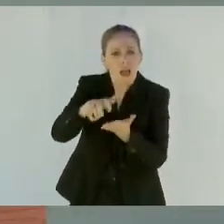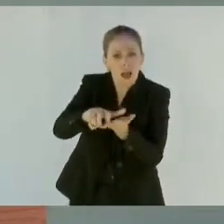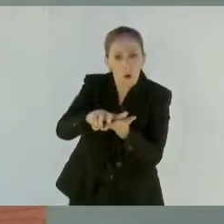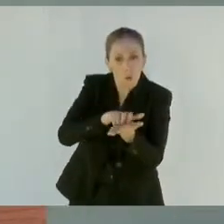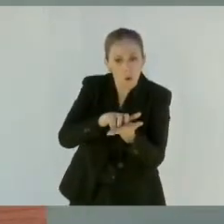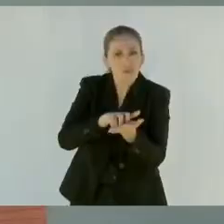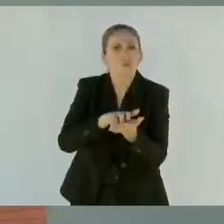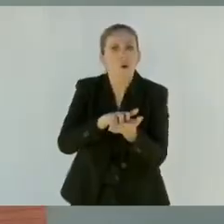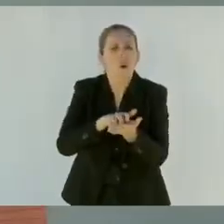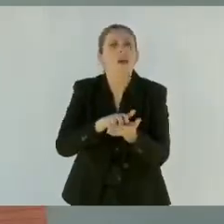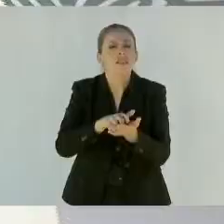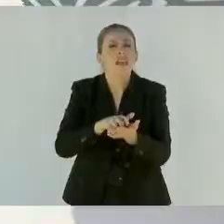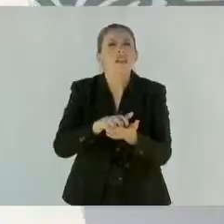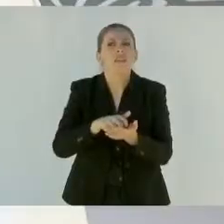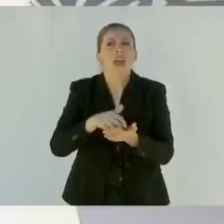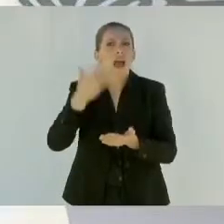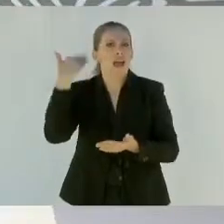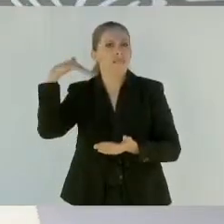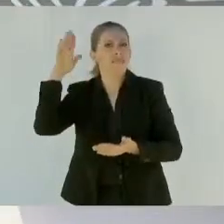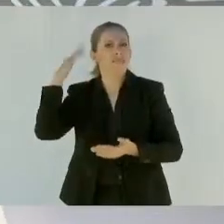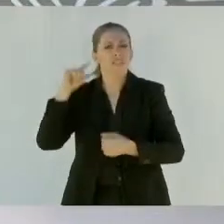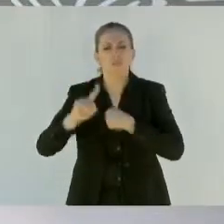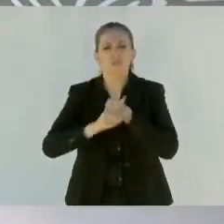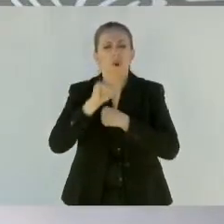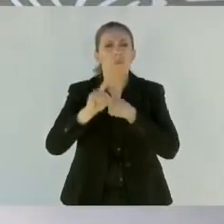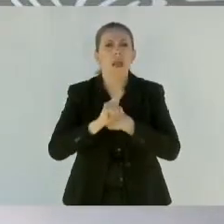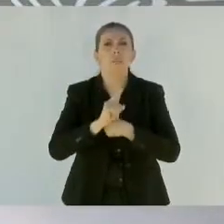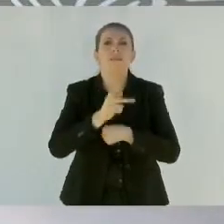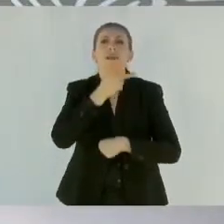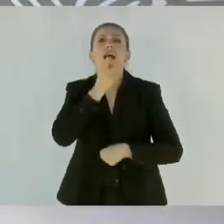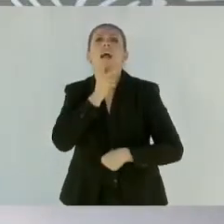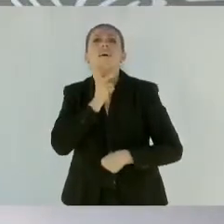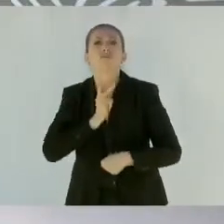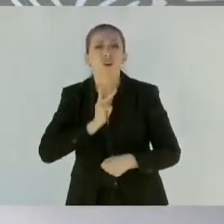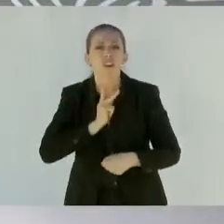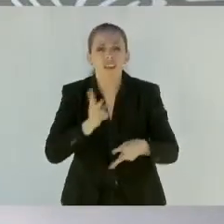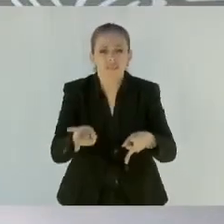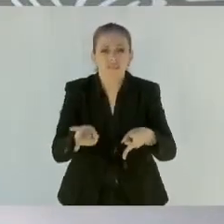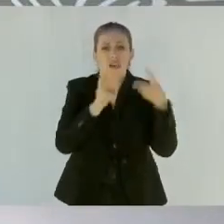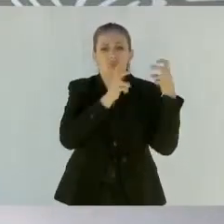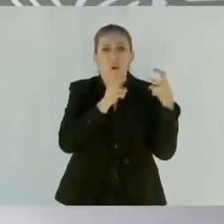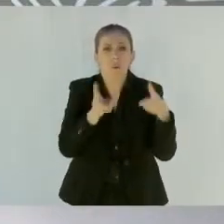Como 40, 50 mil millones de pesos al año.